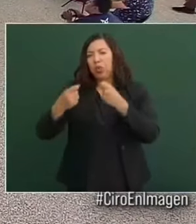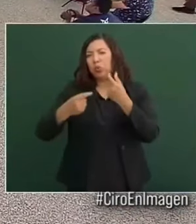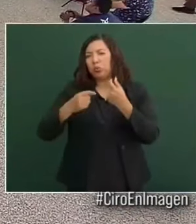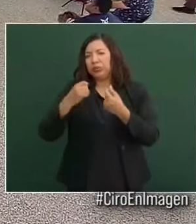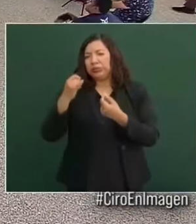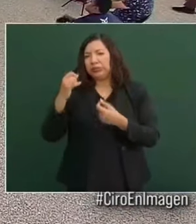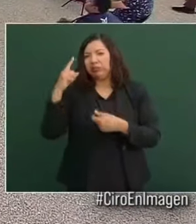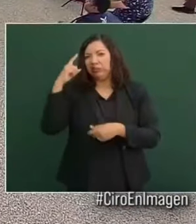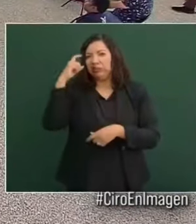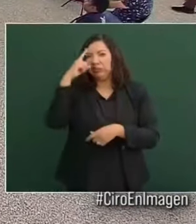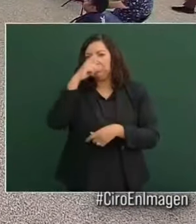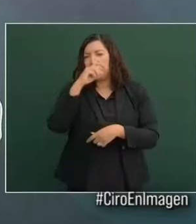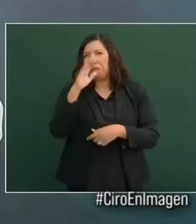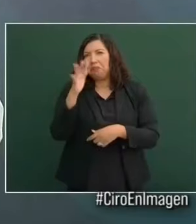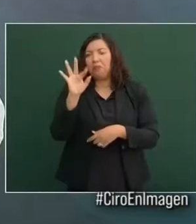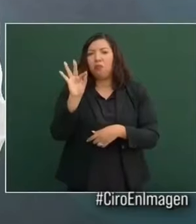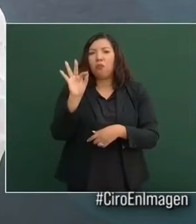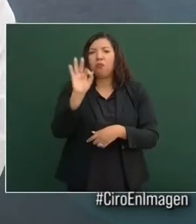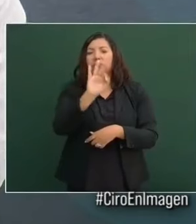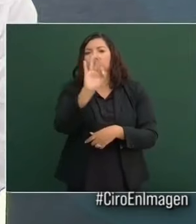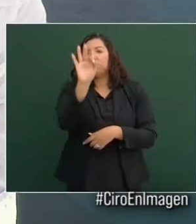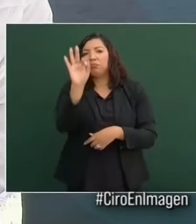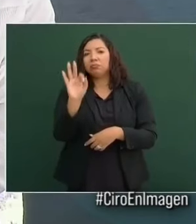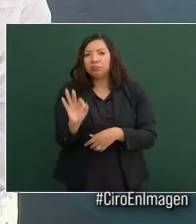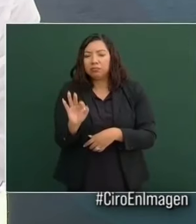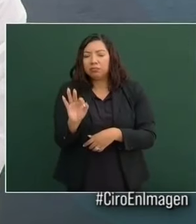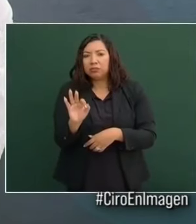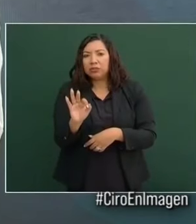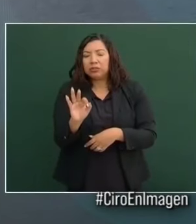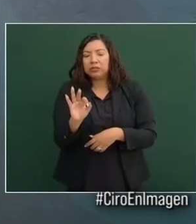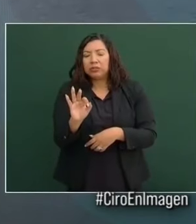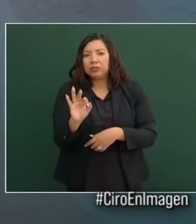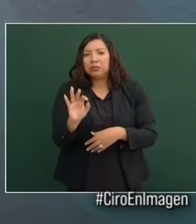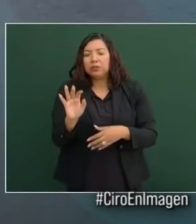que se moderaron. De todas maneras, nosotros